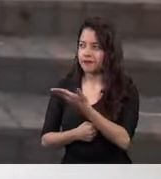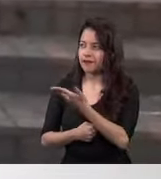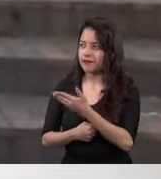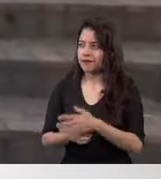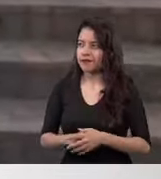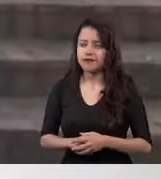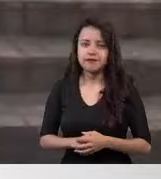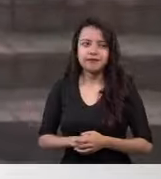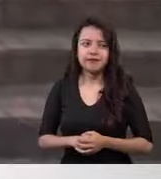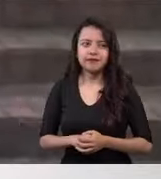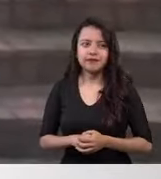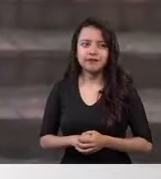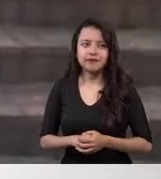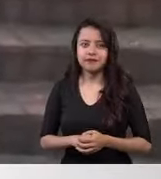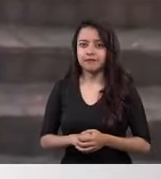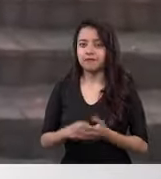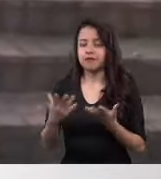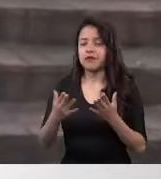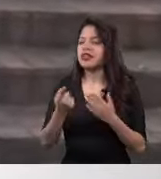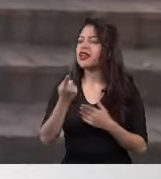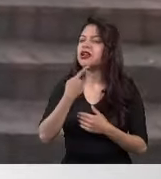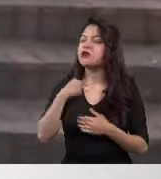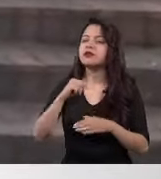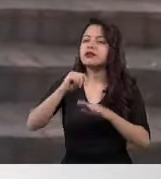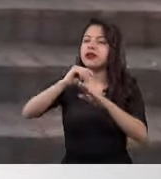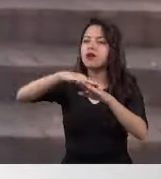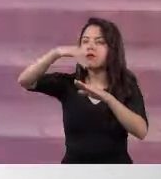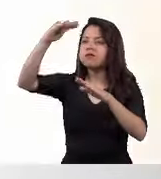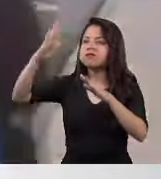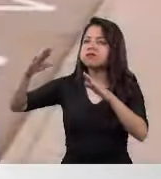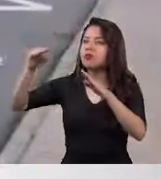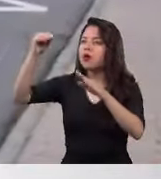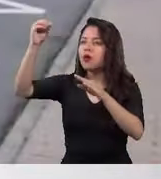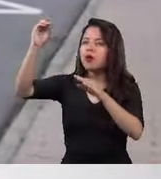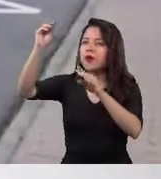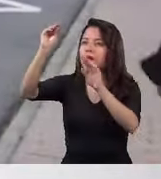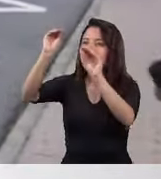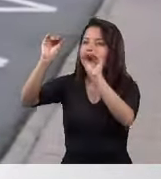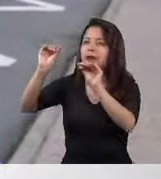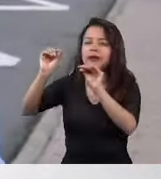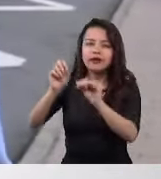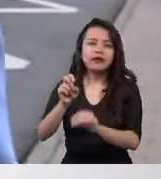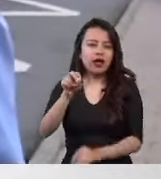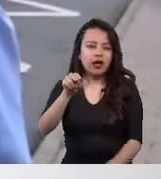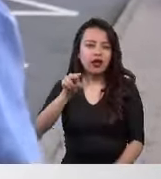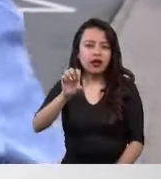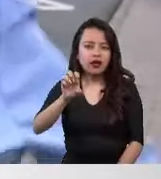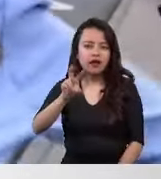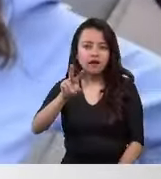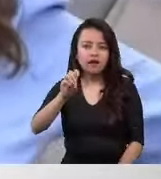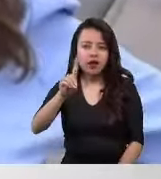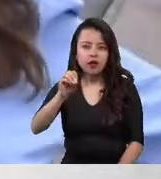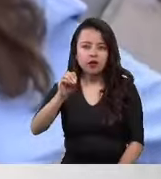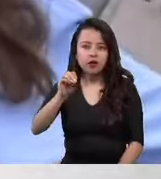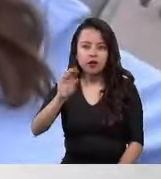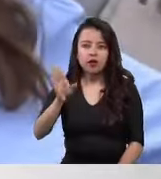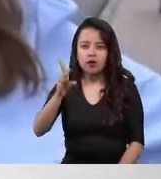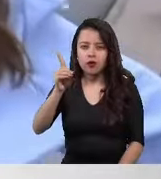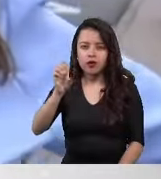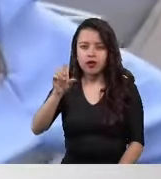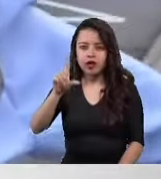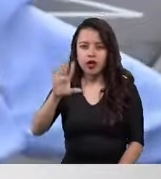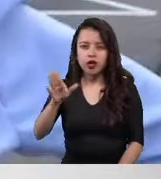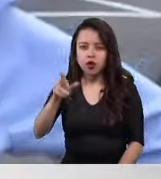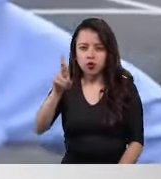recomienda? Pues el Nevado, bueno, el Nevado del Ruiz, en el barrio El Nevado. El Nevado del Ruiz. ¿Cuál otro amor?